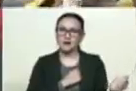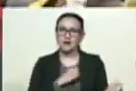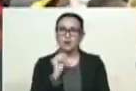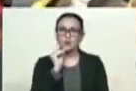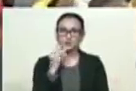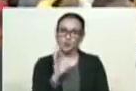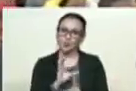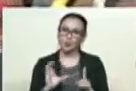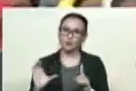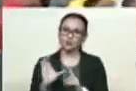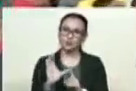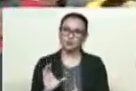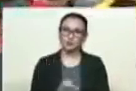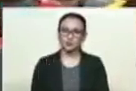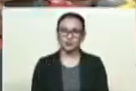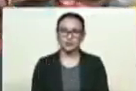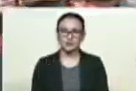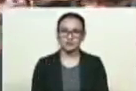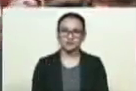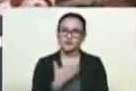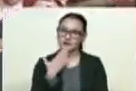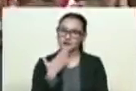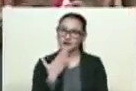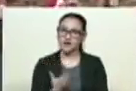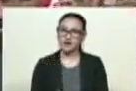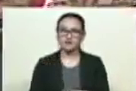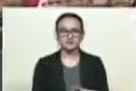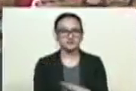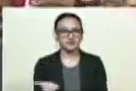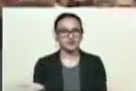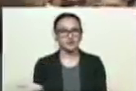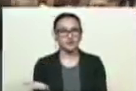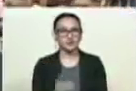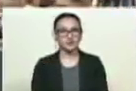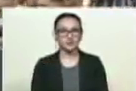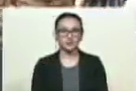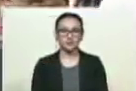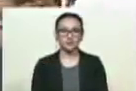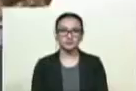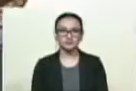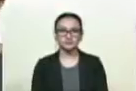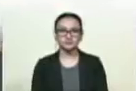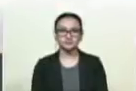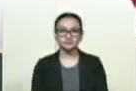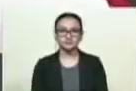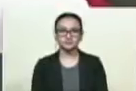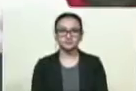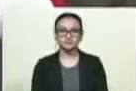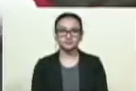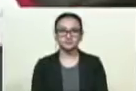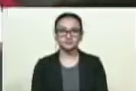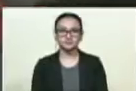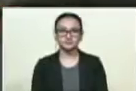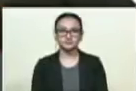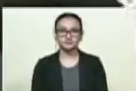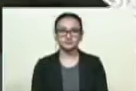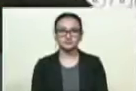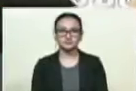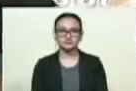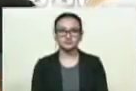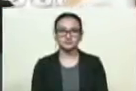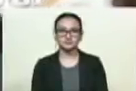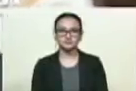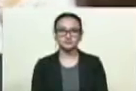cultura! Les doy las gracias a todos ustedes, muchachos, muchachas.